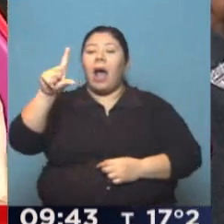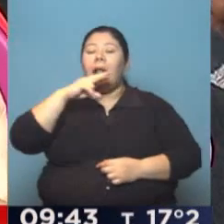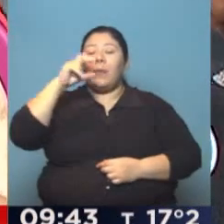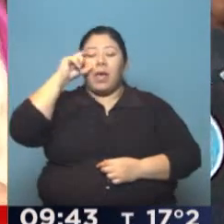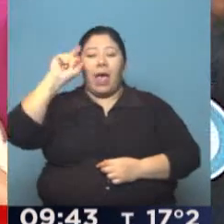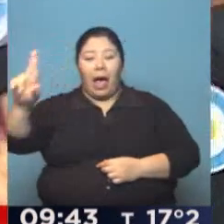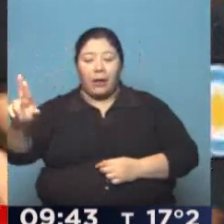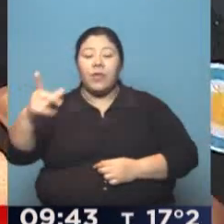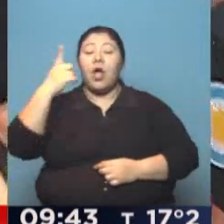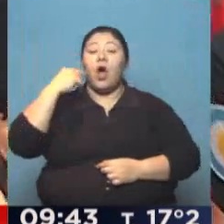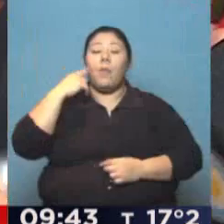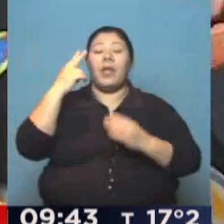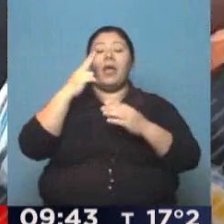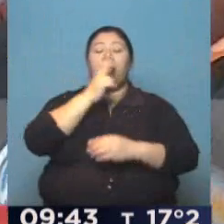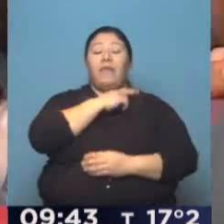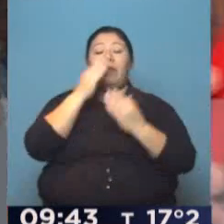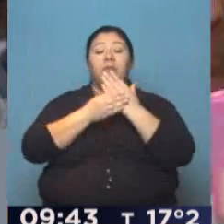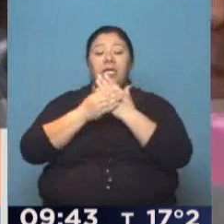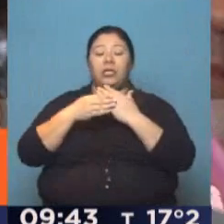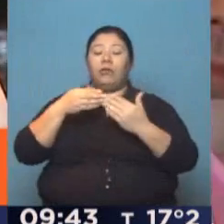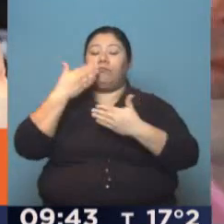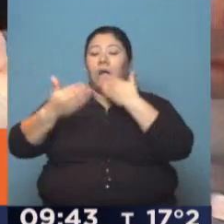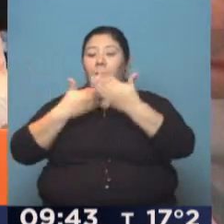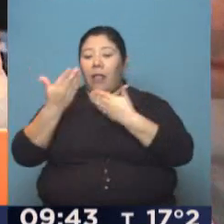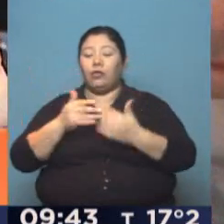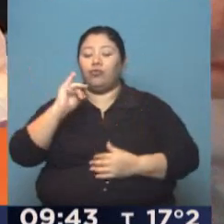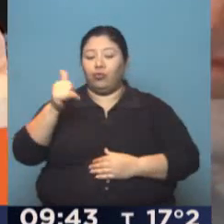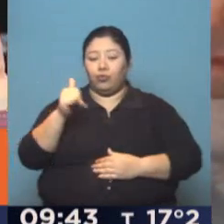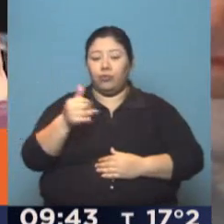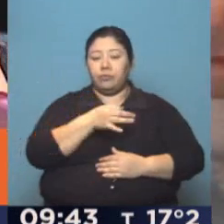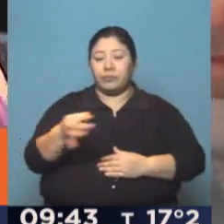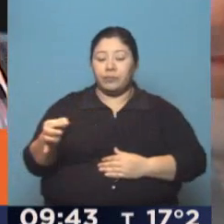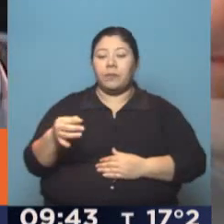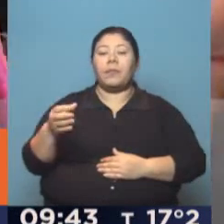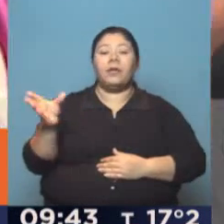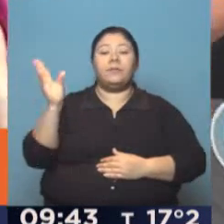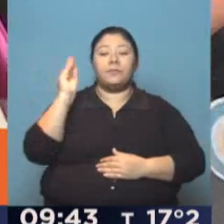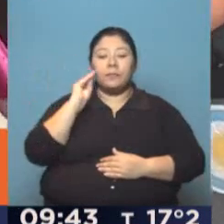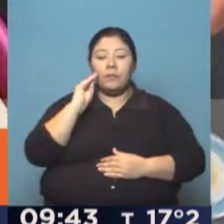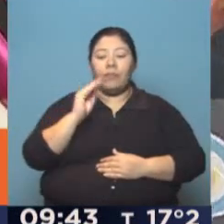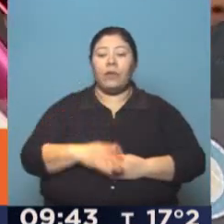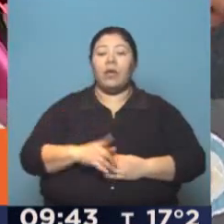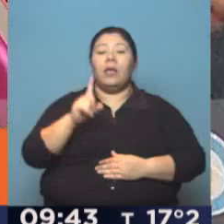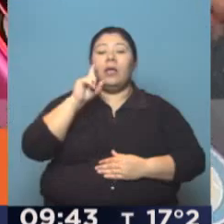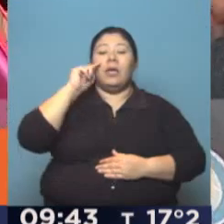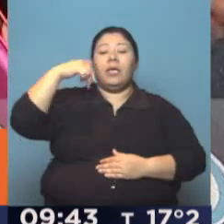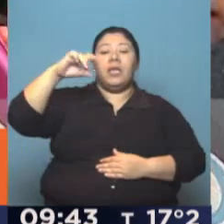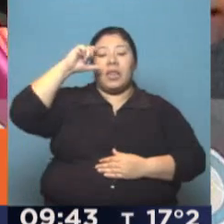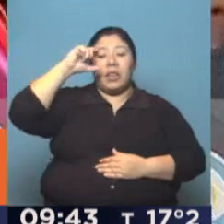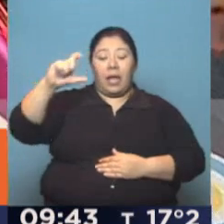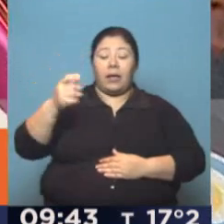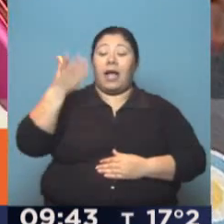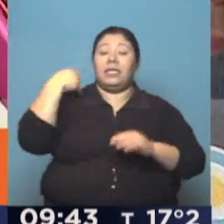Ariel, en el Council of America, sí. Es así, vamos a escucharlo. Los números del INDEC lo que reflejan